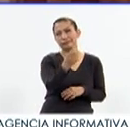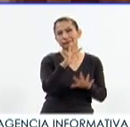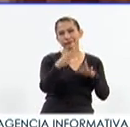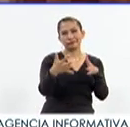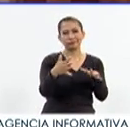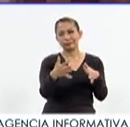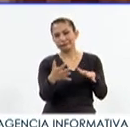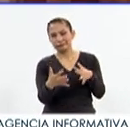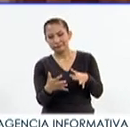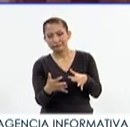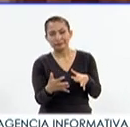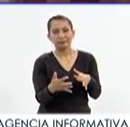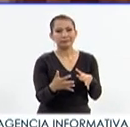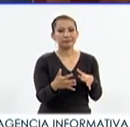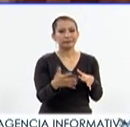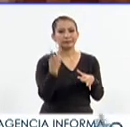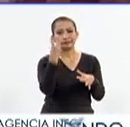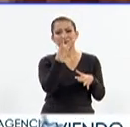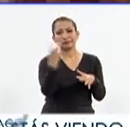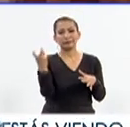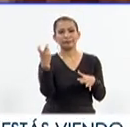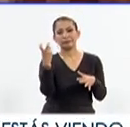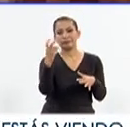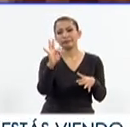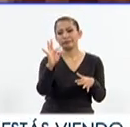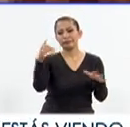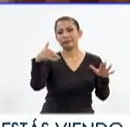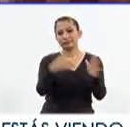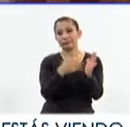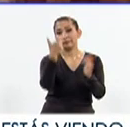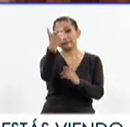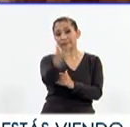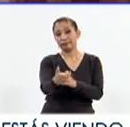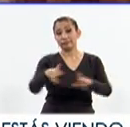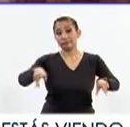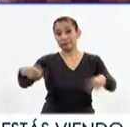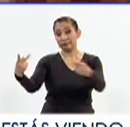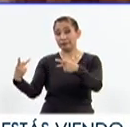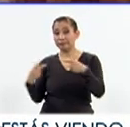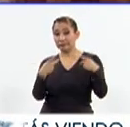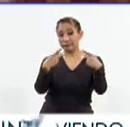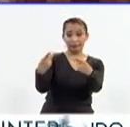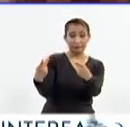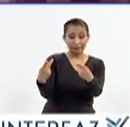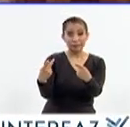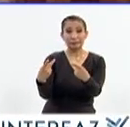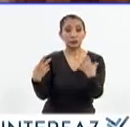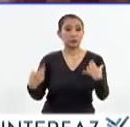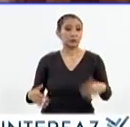de alrededor de 240,000 pesos en ventas.